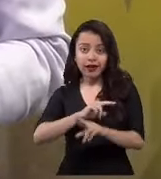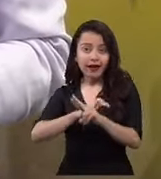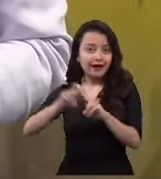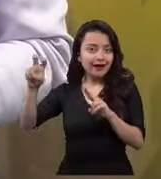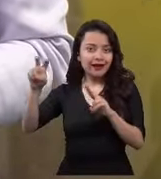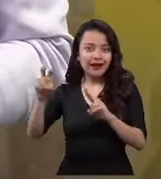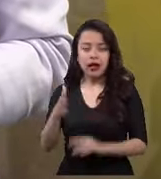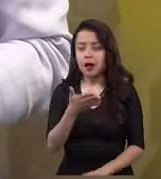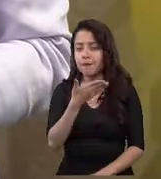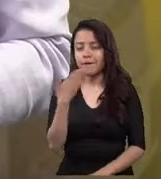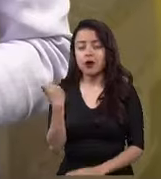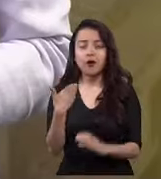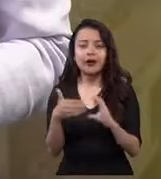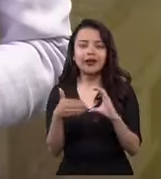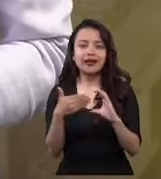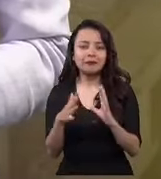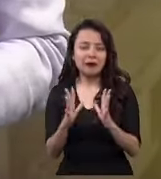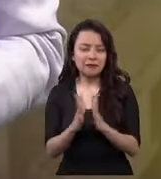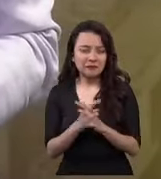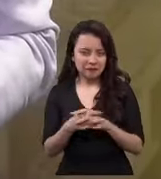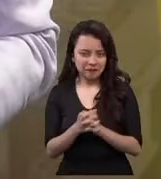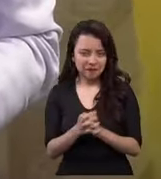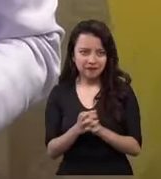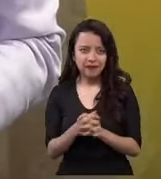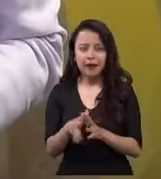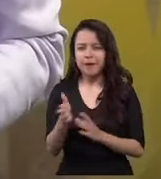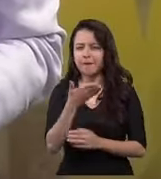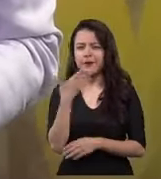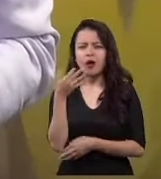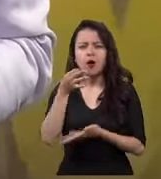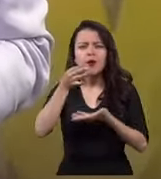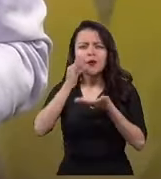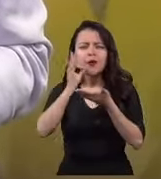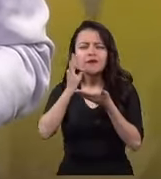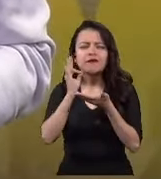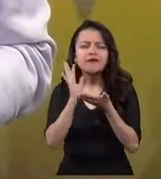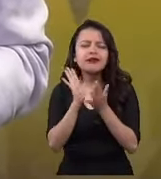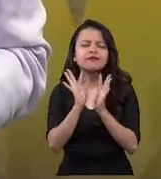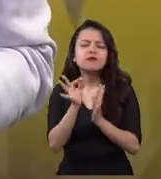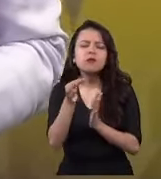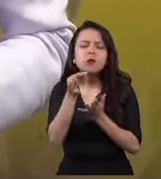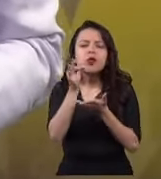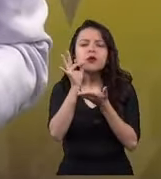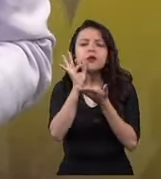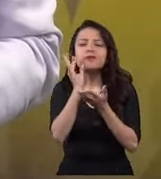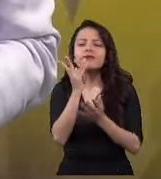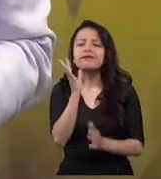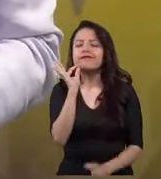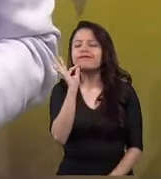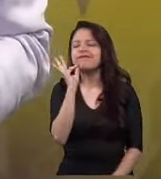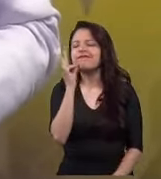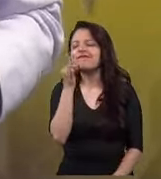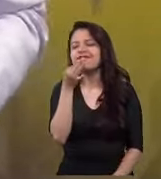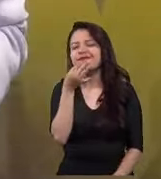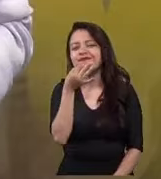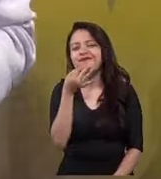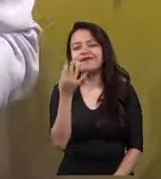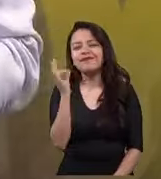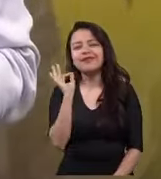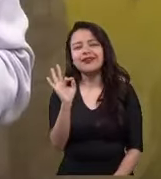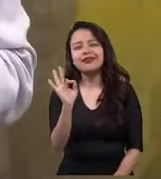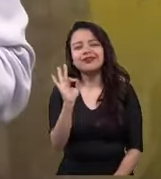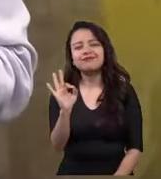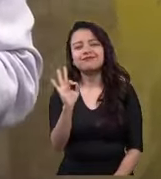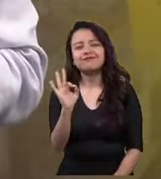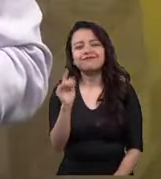siempre hace eso, ¿no? A mejor clima, a mejor café, ¿no? Porque está ya probando los mejores cafés, que son de exportación y